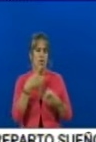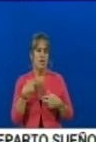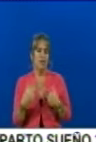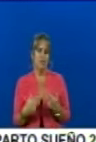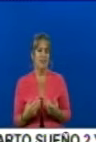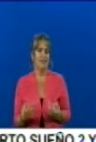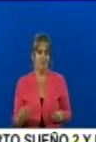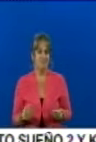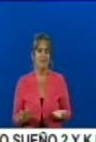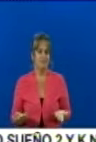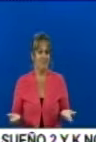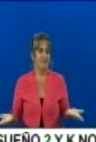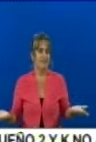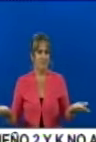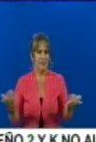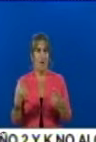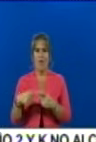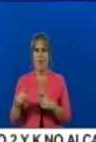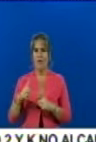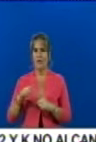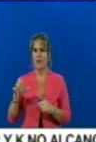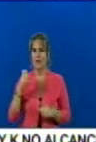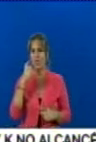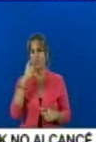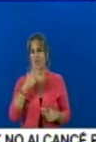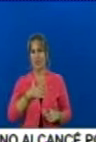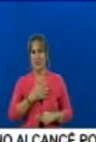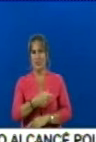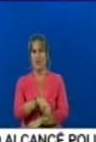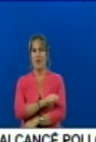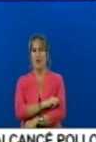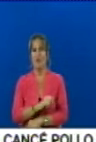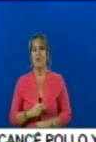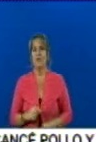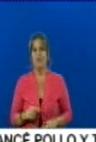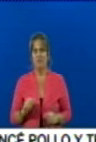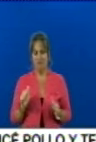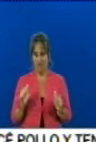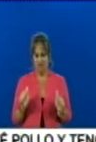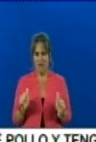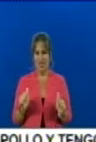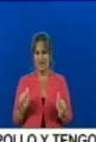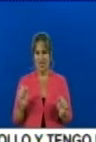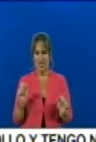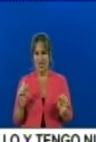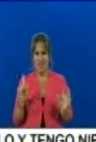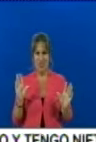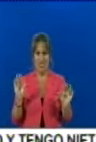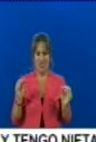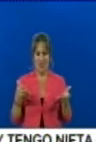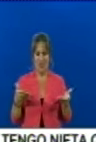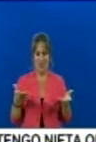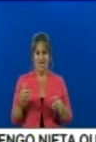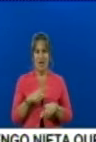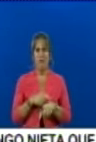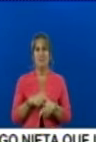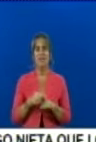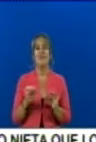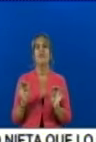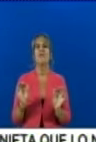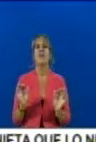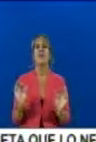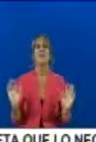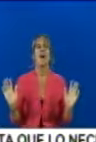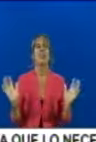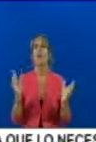¿verdad, secretaria?, otras temáticas de interés de nuestra población. Es correcto. Y quiero despedirme dedicando los minutos finales precisamente a